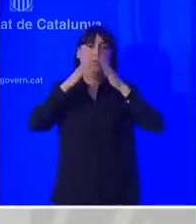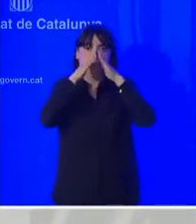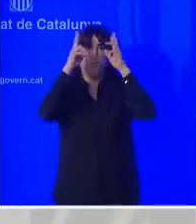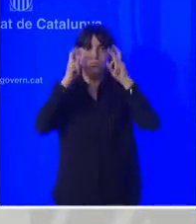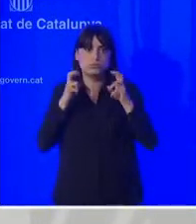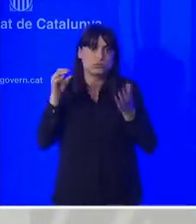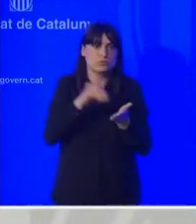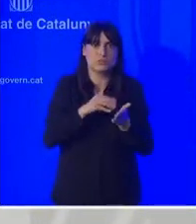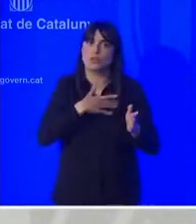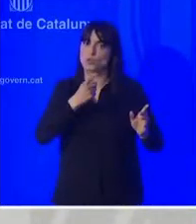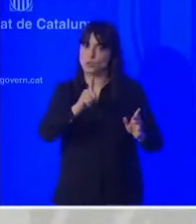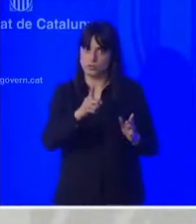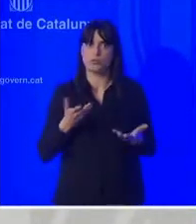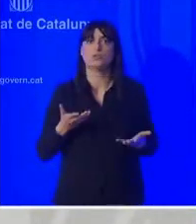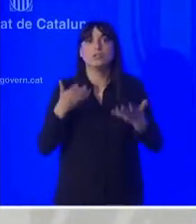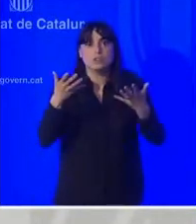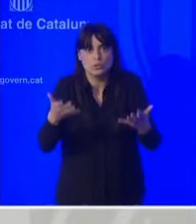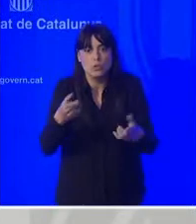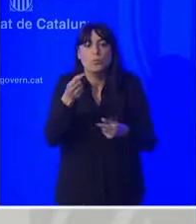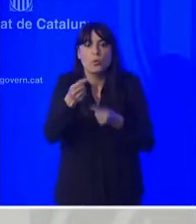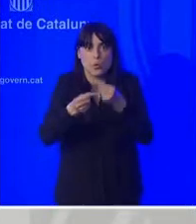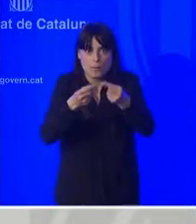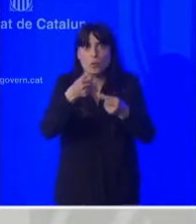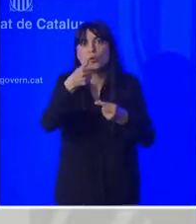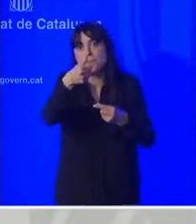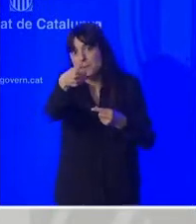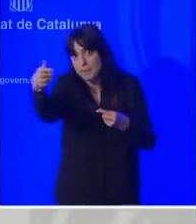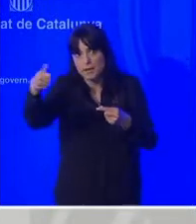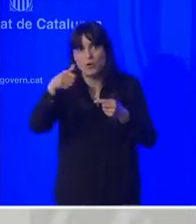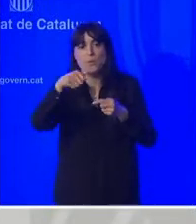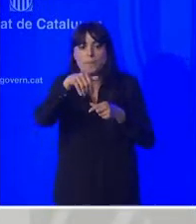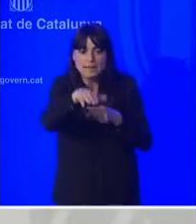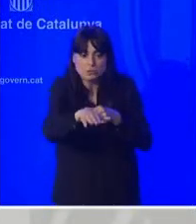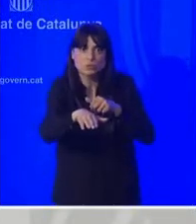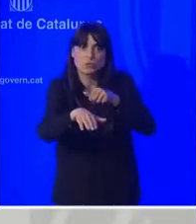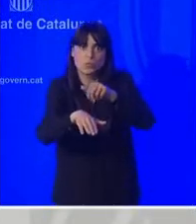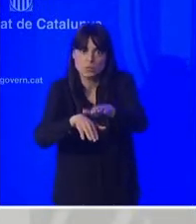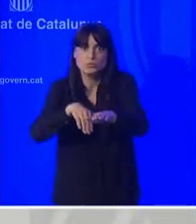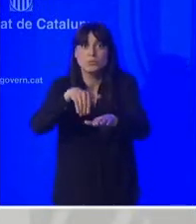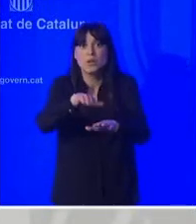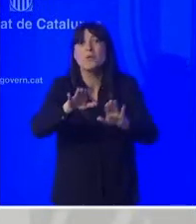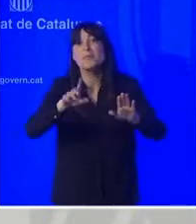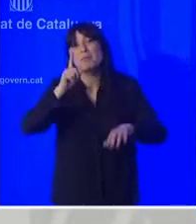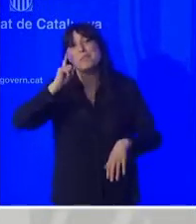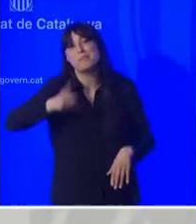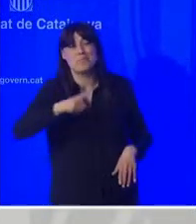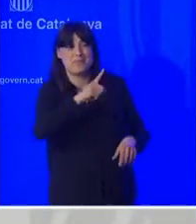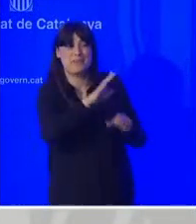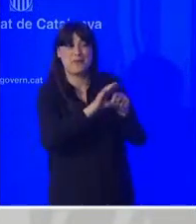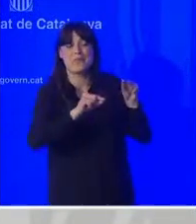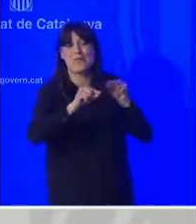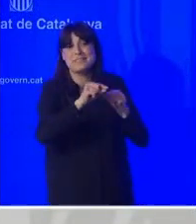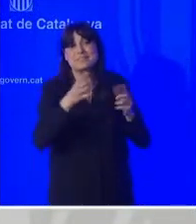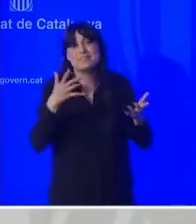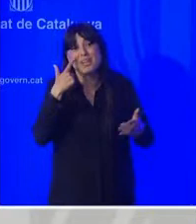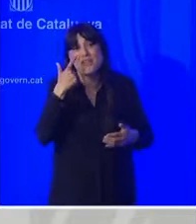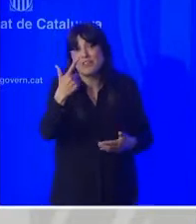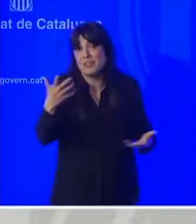mantener en estos momentos tal y como están los datos epidemiológicos las medidas que están vigentes